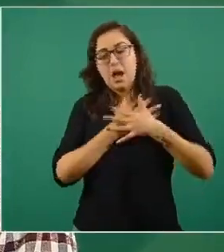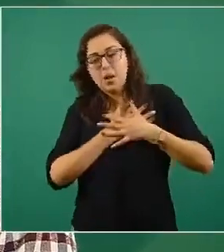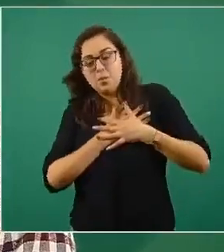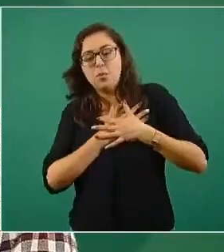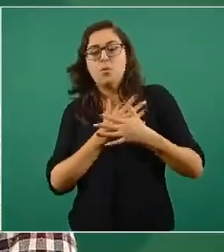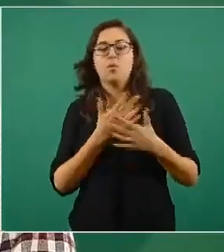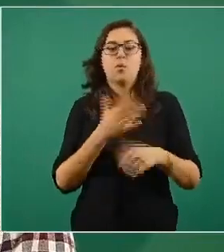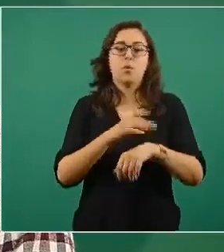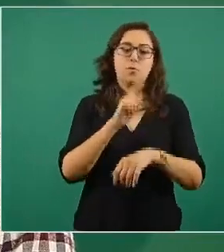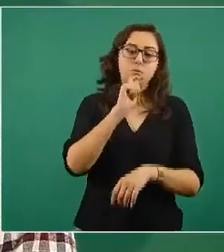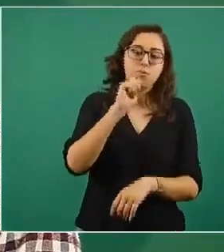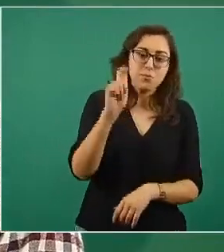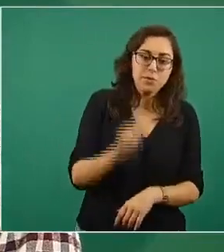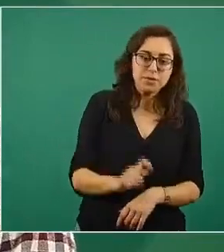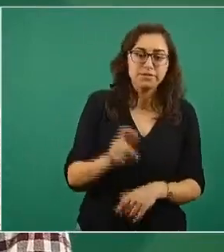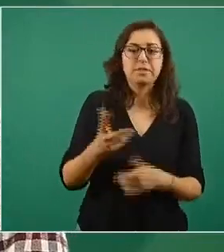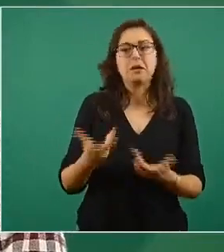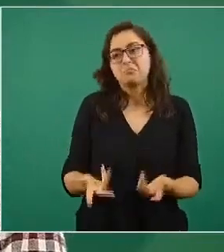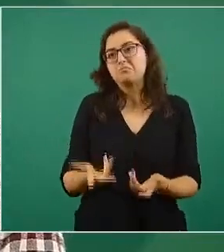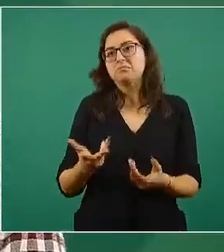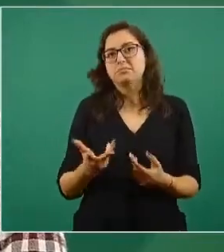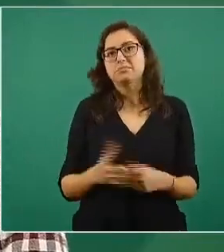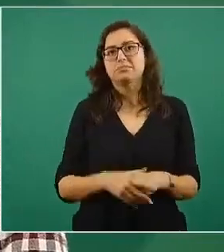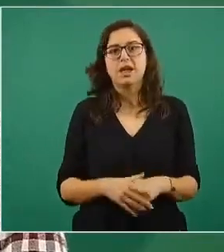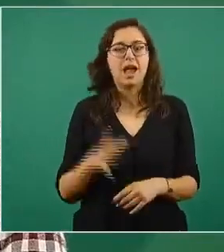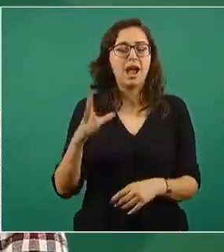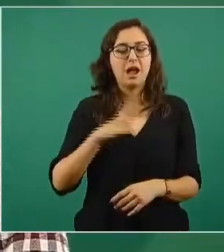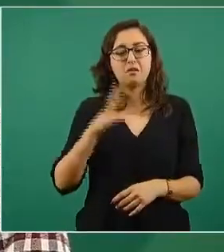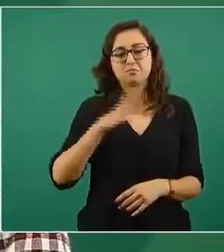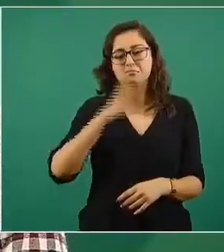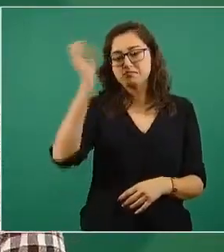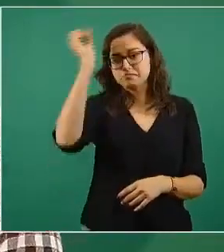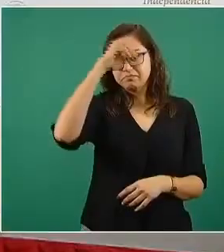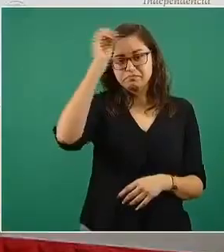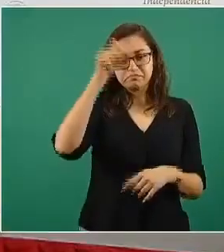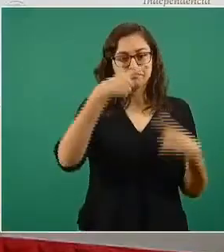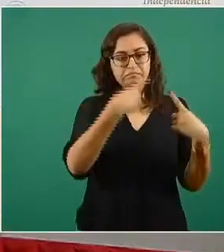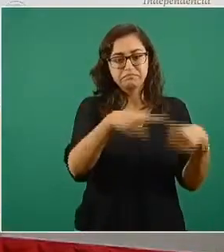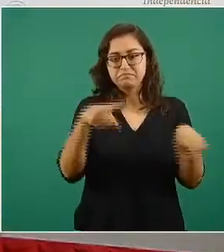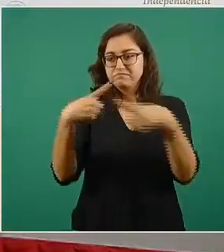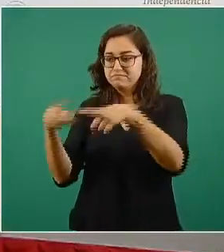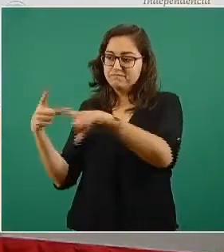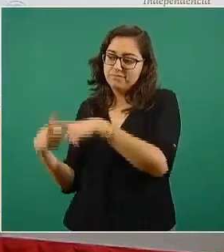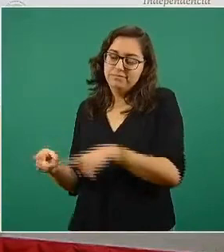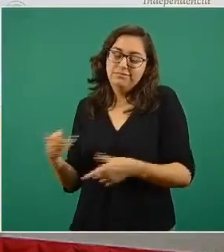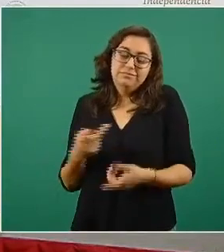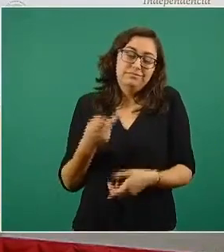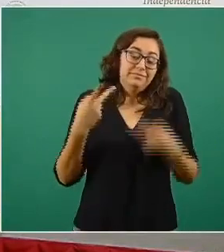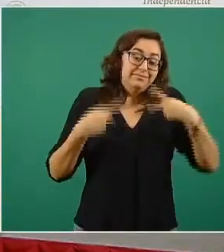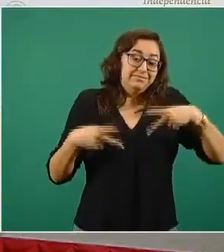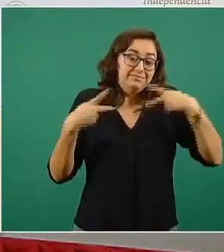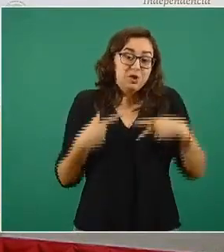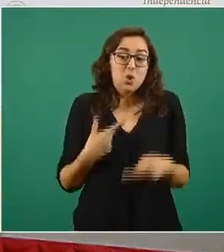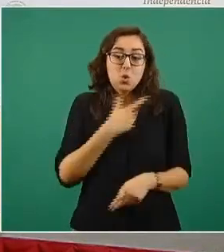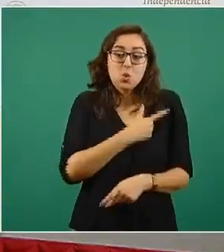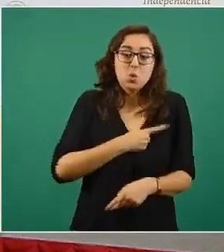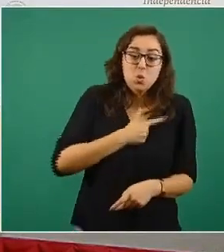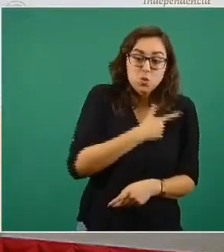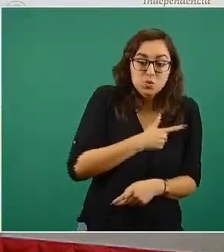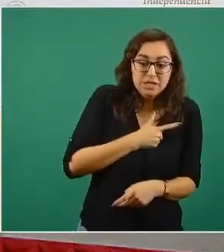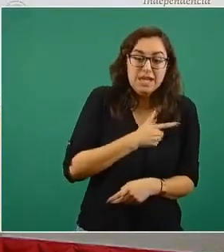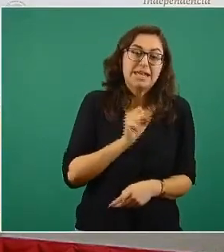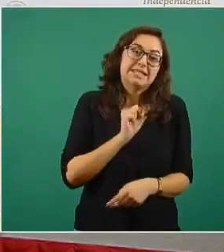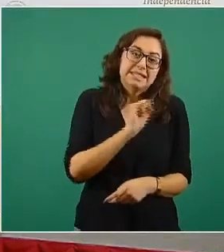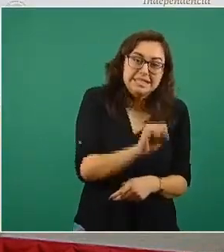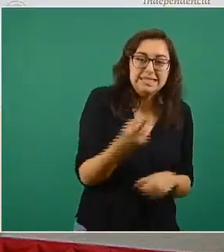progresivamente popular este día, desde luego distintas opiniones pueden hacer que las personas sean más afectas a este día o no, o que les parezca